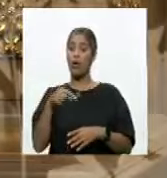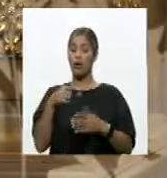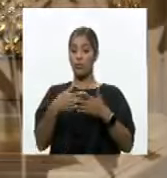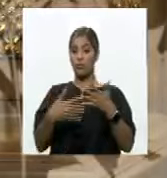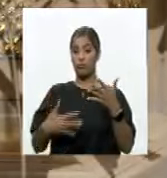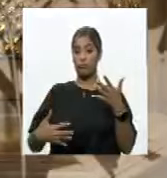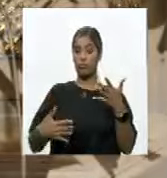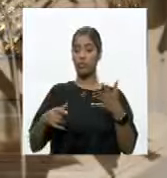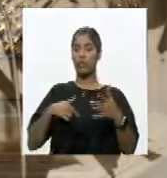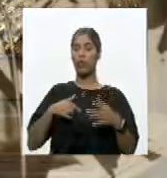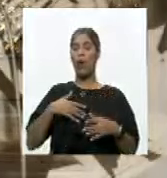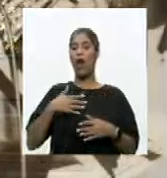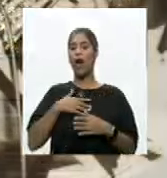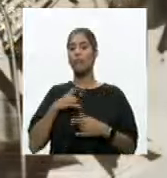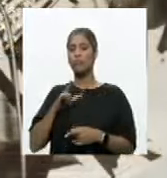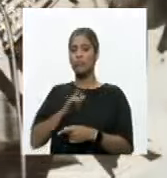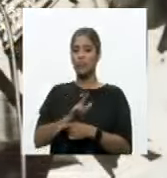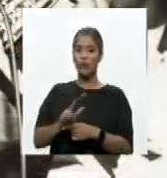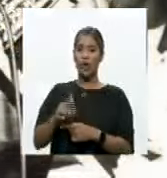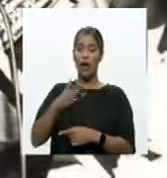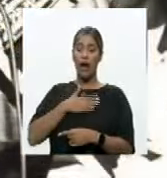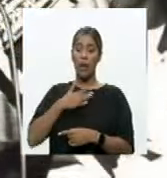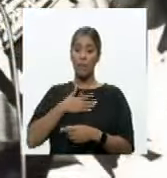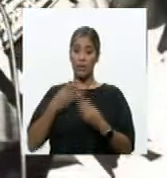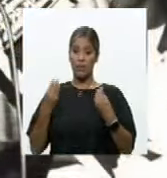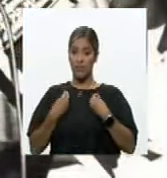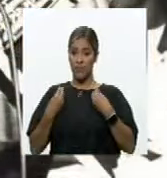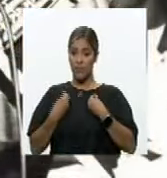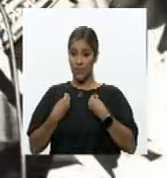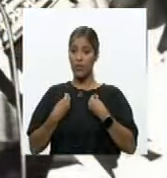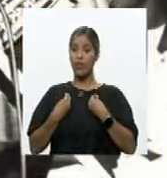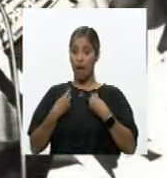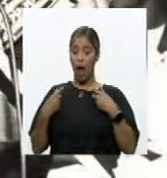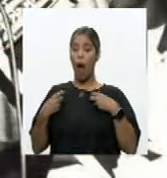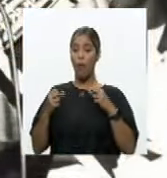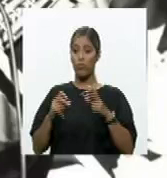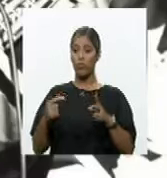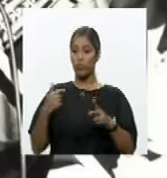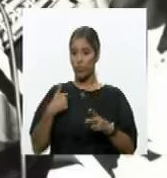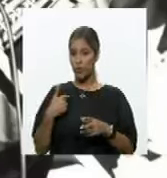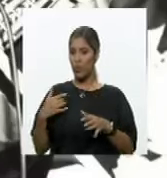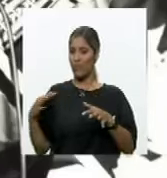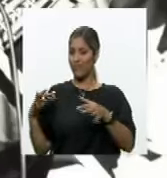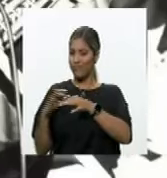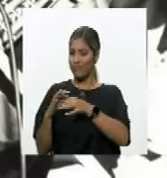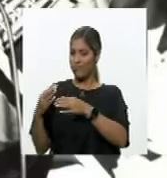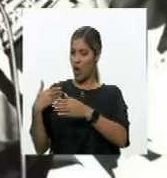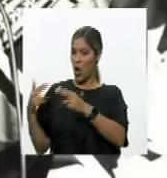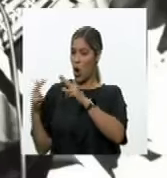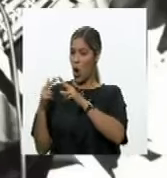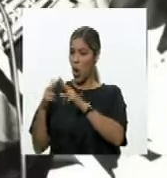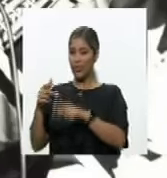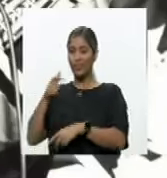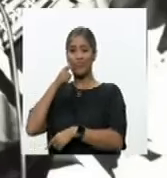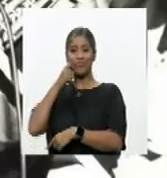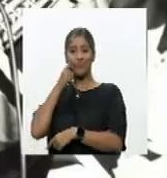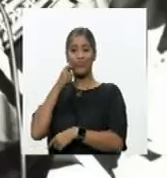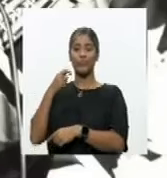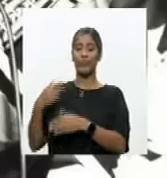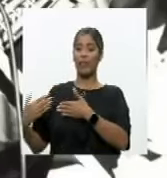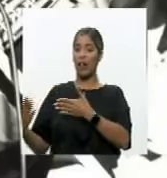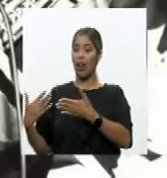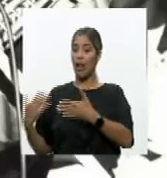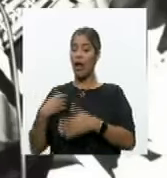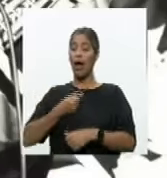mí me ha premiado la vida, me dio la oportunidad de compartir con Alí Primera momentos hermosos y